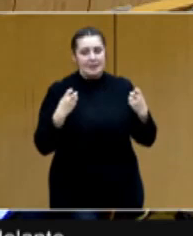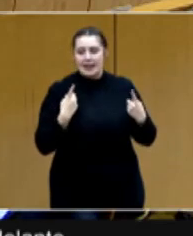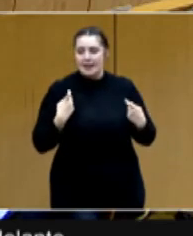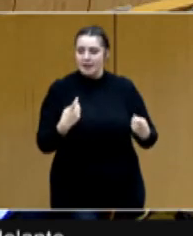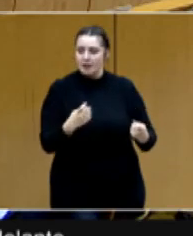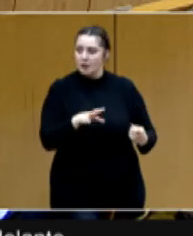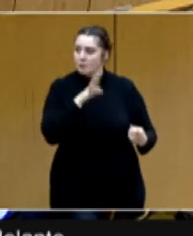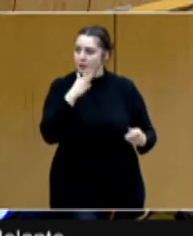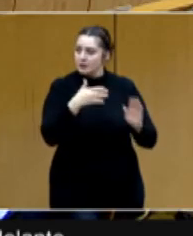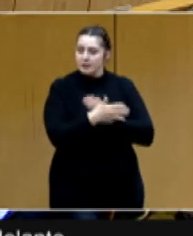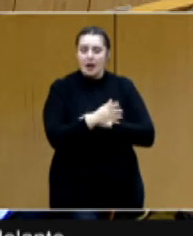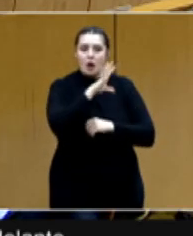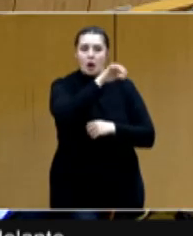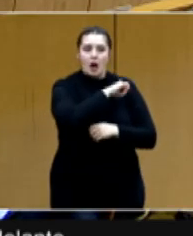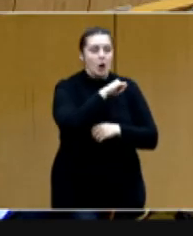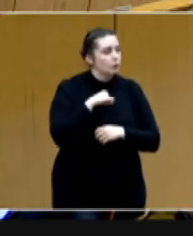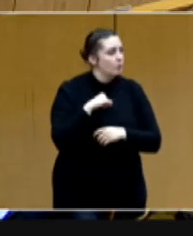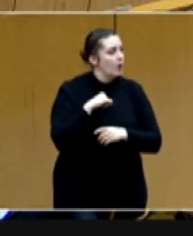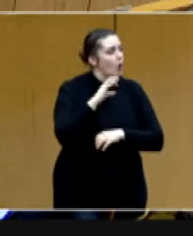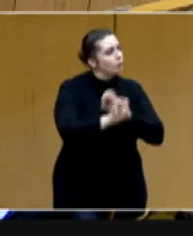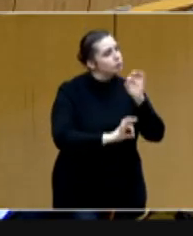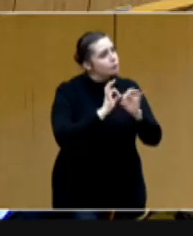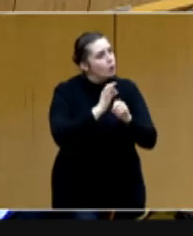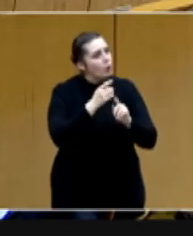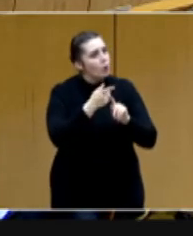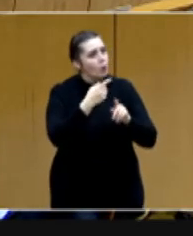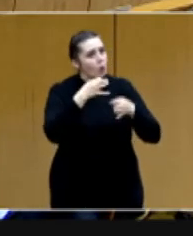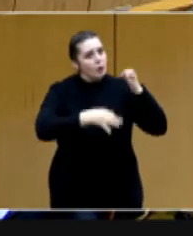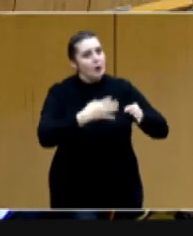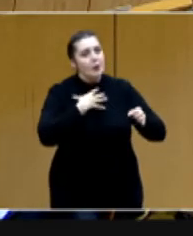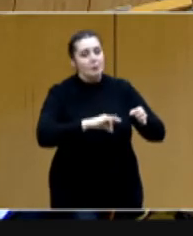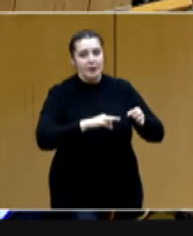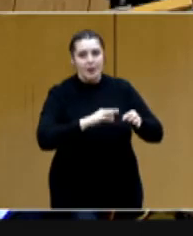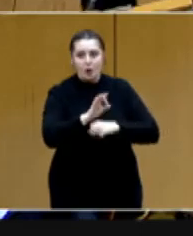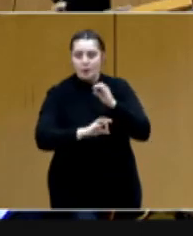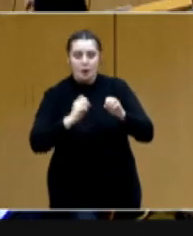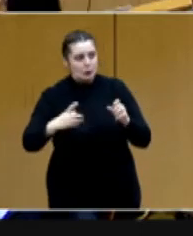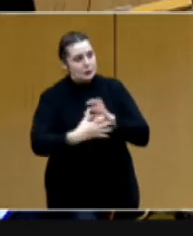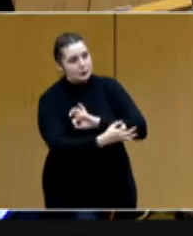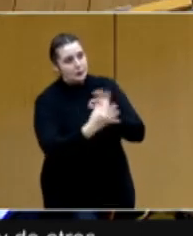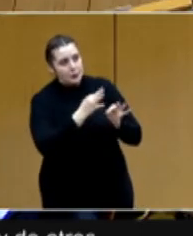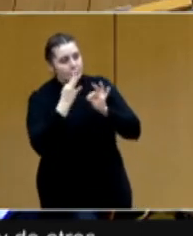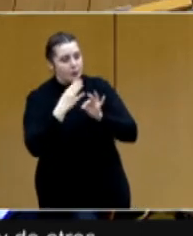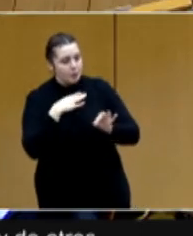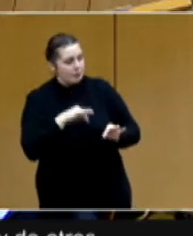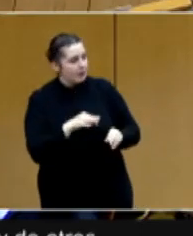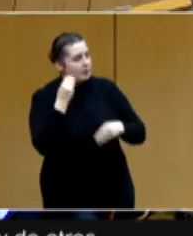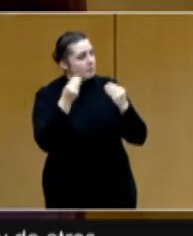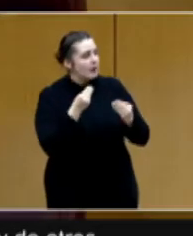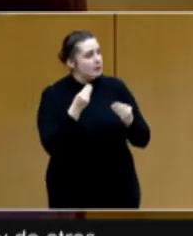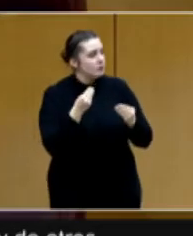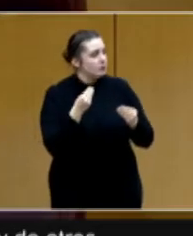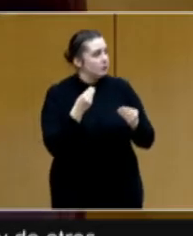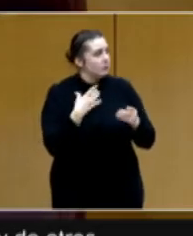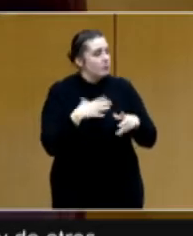otras comunidades y de otros ordenamientos jurídicos sirven de reconocer a otros ordenamientos y creo que hay que a veces utilizar instituciones de otros ordenamientos en el propio